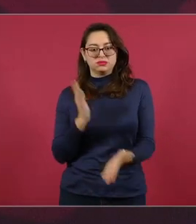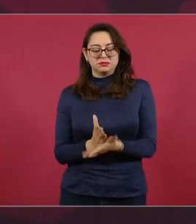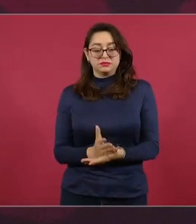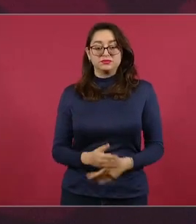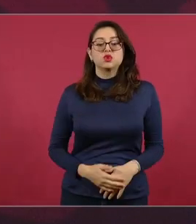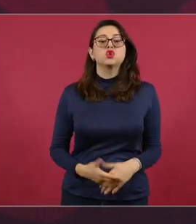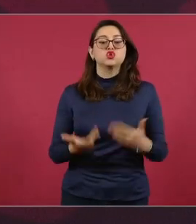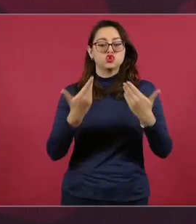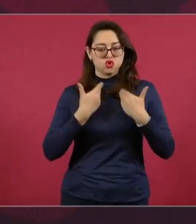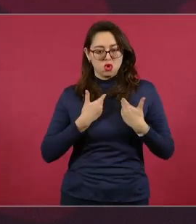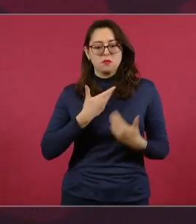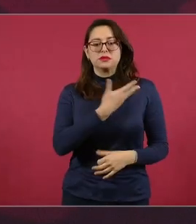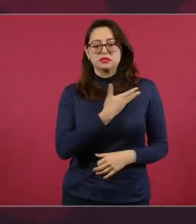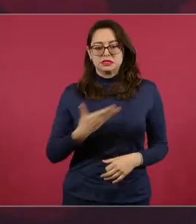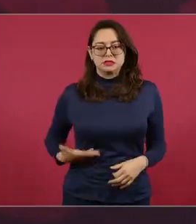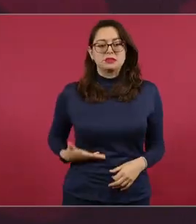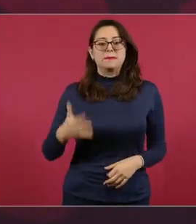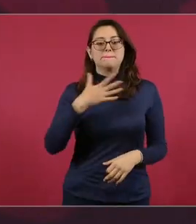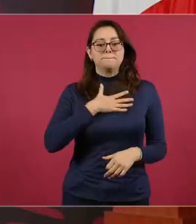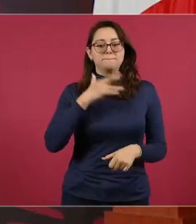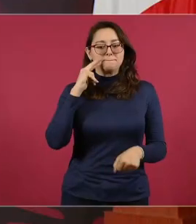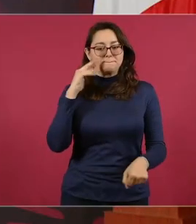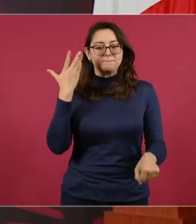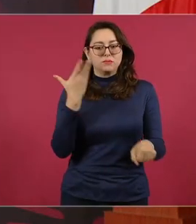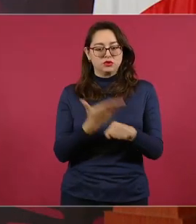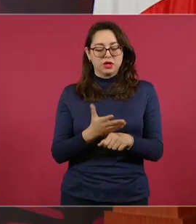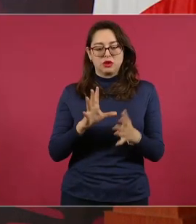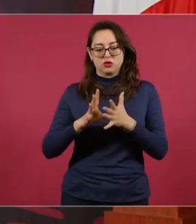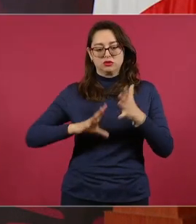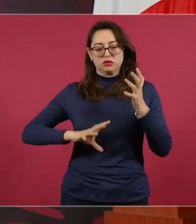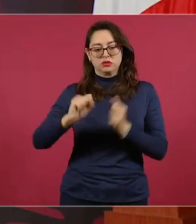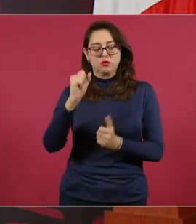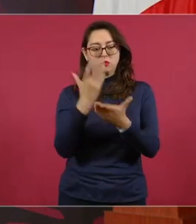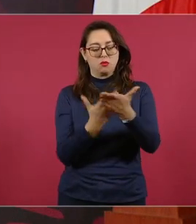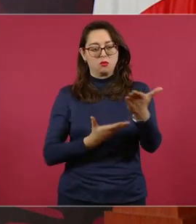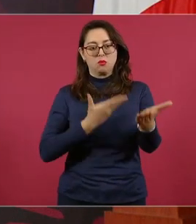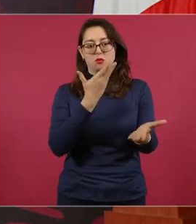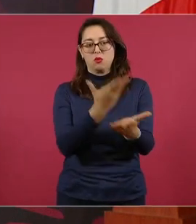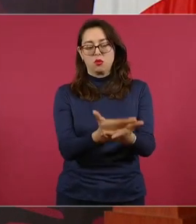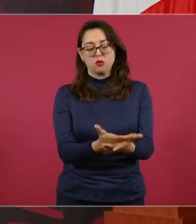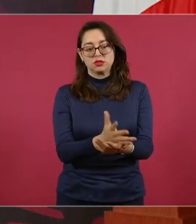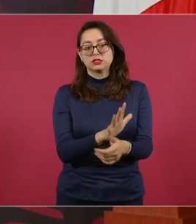hacer, de reforma a la Constitución. Bueno, ¿qué?